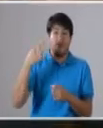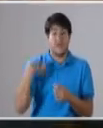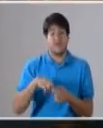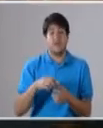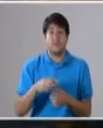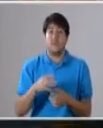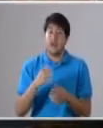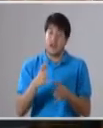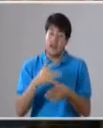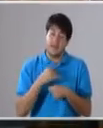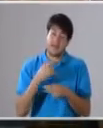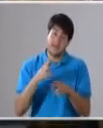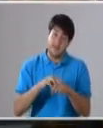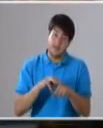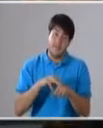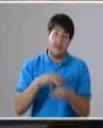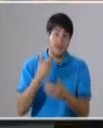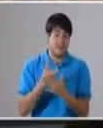sobrevivo.